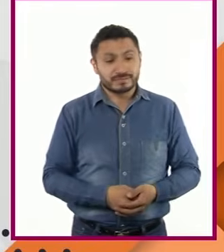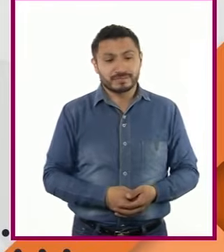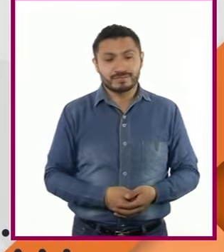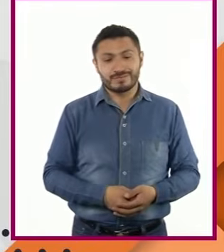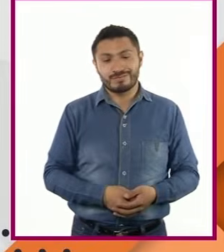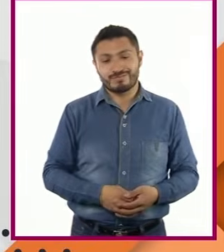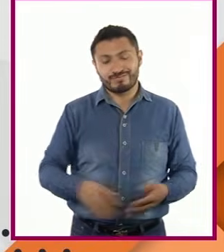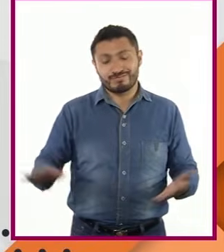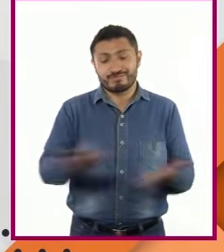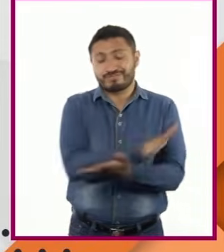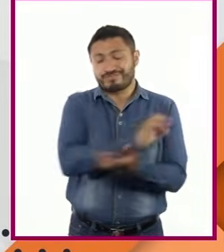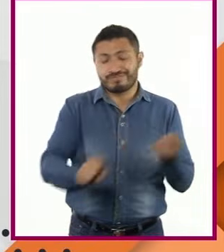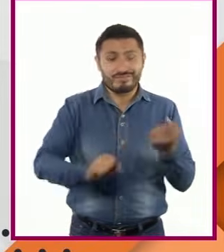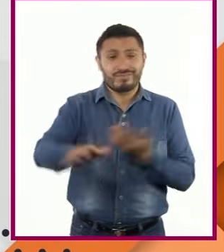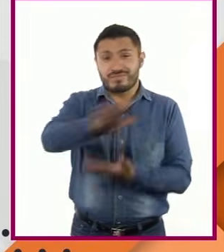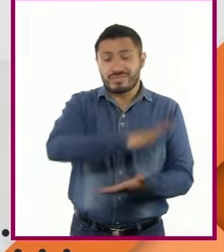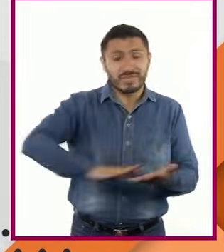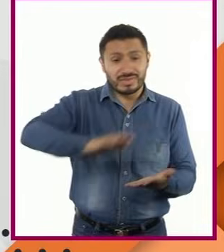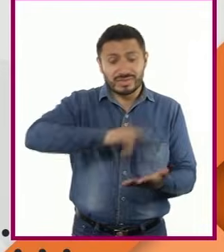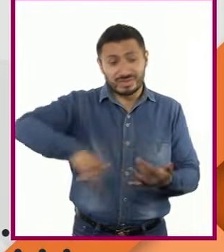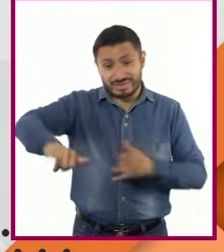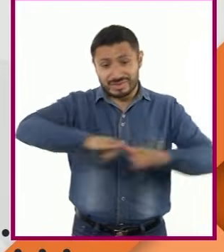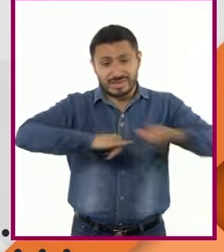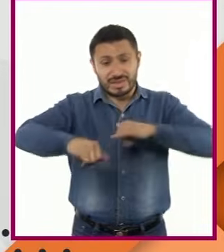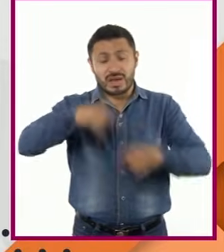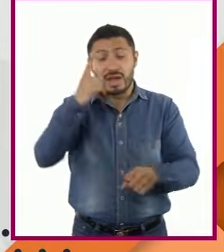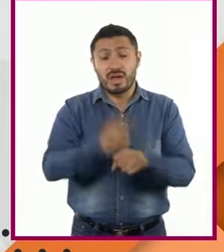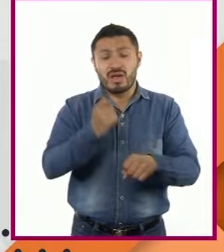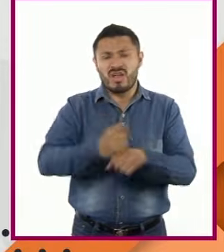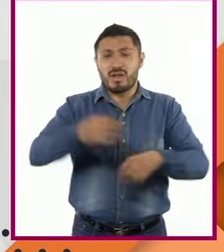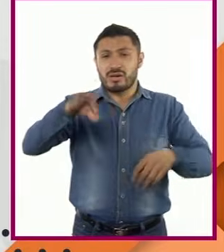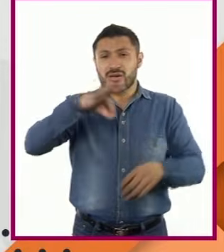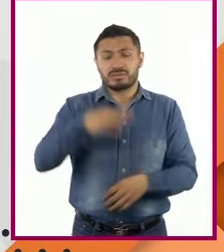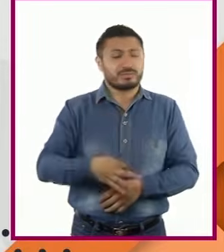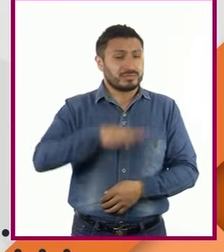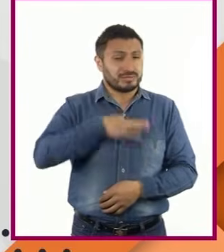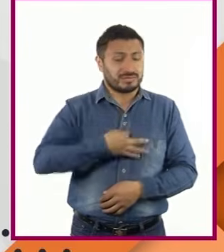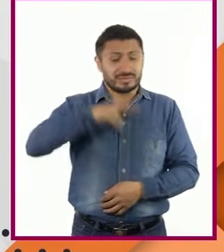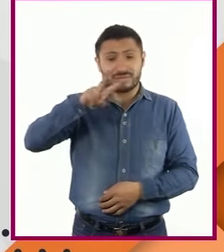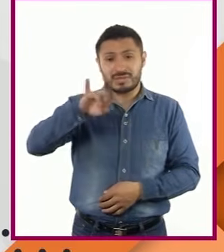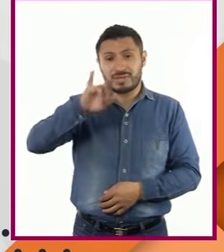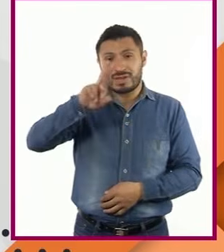desastre demográfico. La primera gran epidemia de viruela.